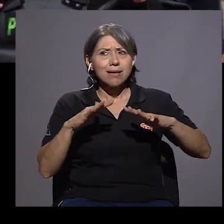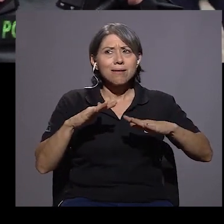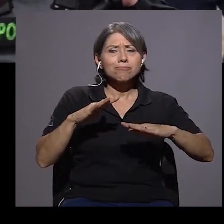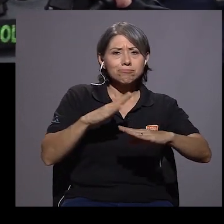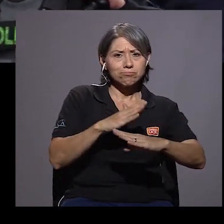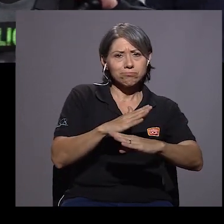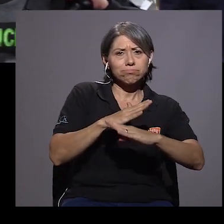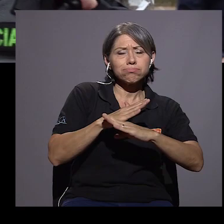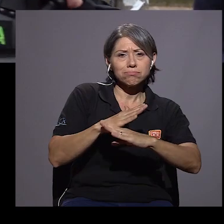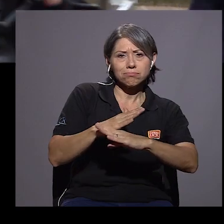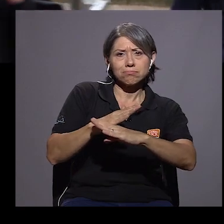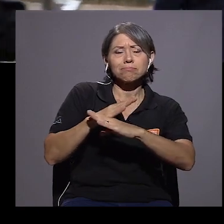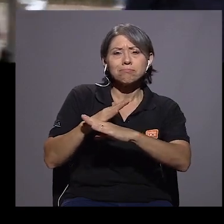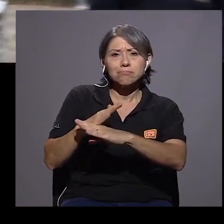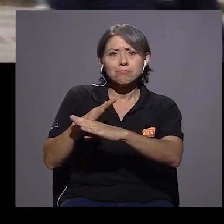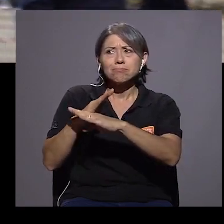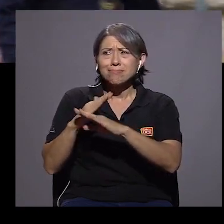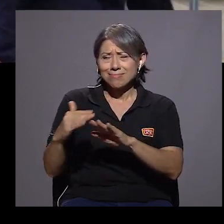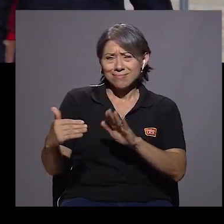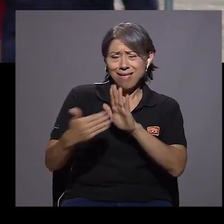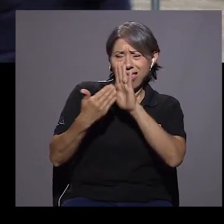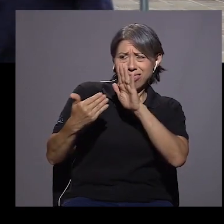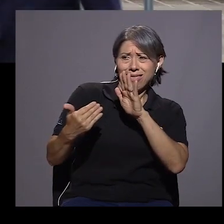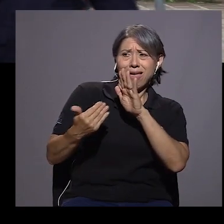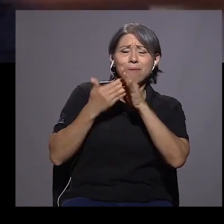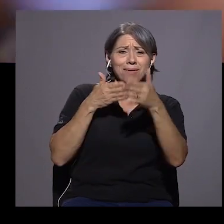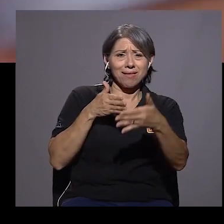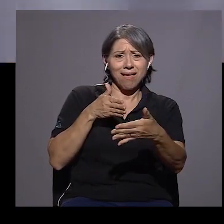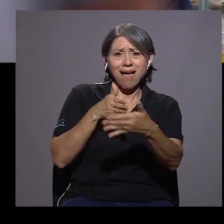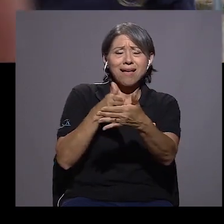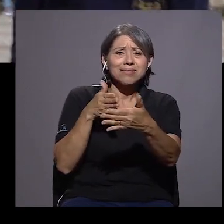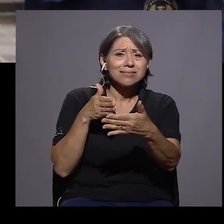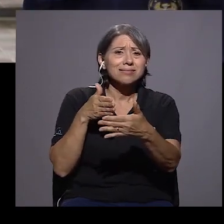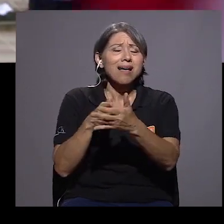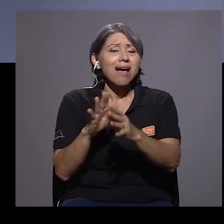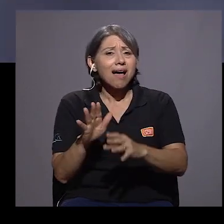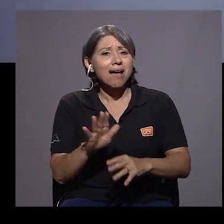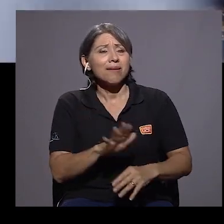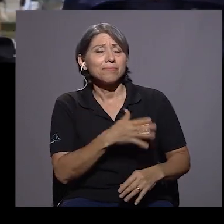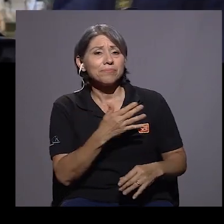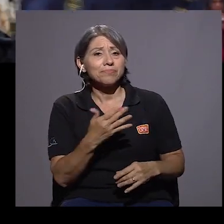densa membrana que la protege de tanta amenaza.